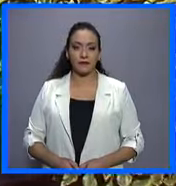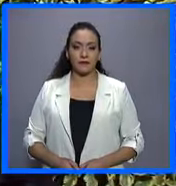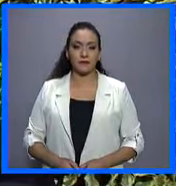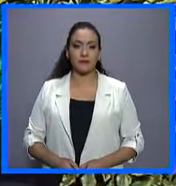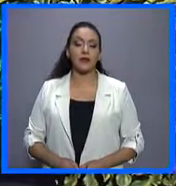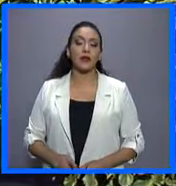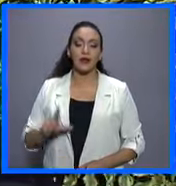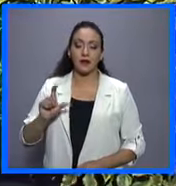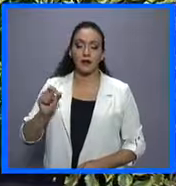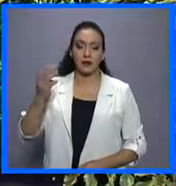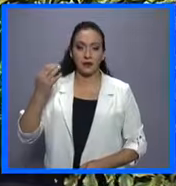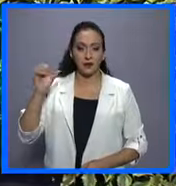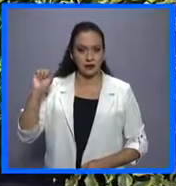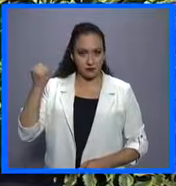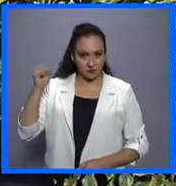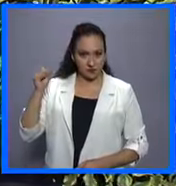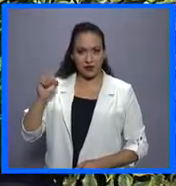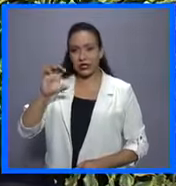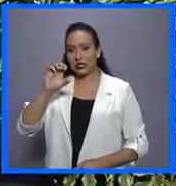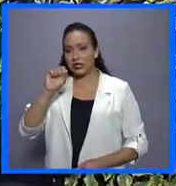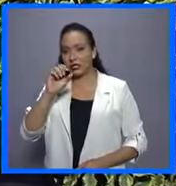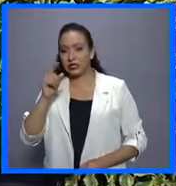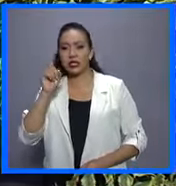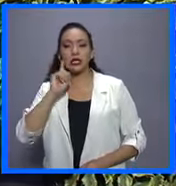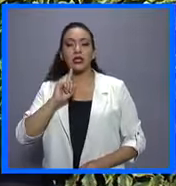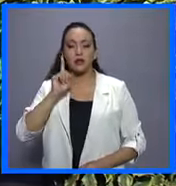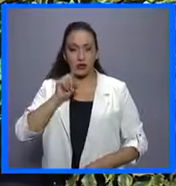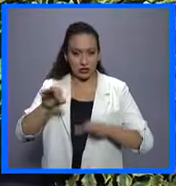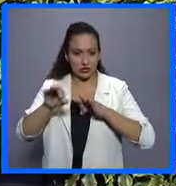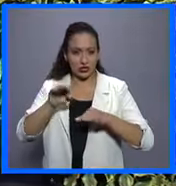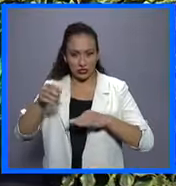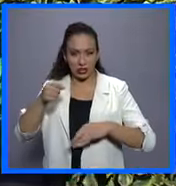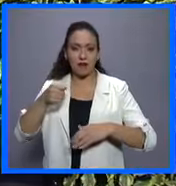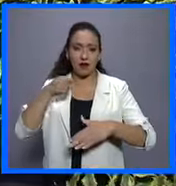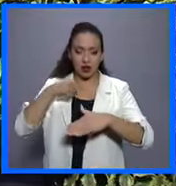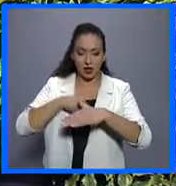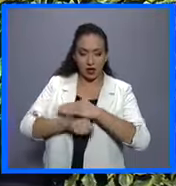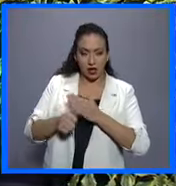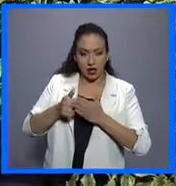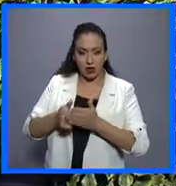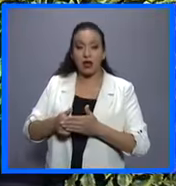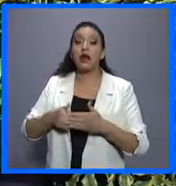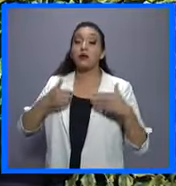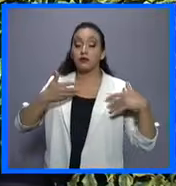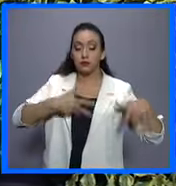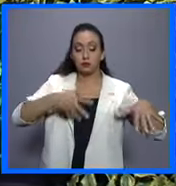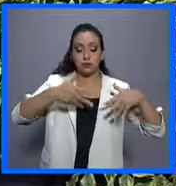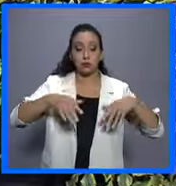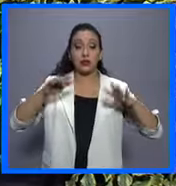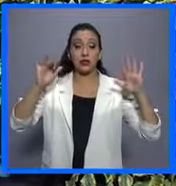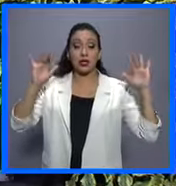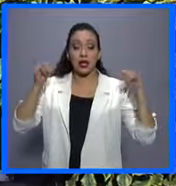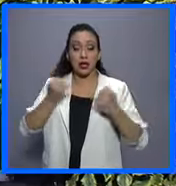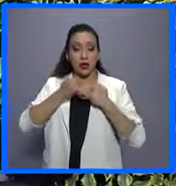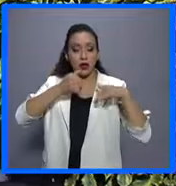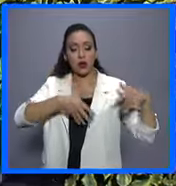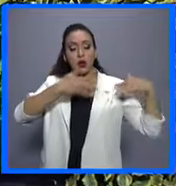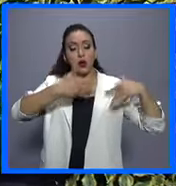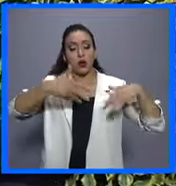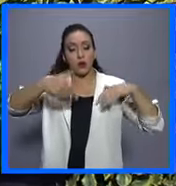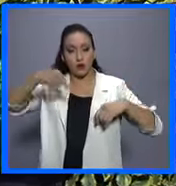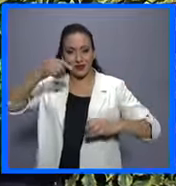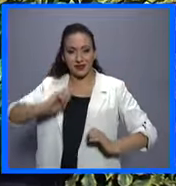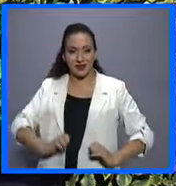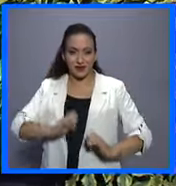El pasado 29 de septiembre, más de 60 parteras tradicionales marcharon del Ángel de la Independencia aquí, a la nueva Suprema Corte